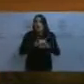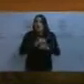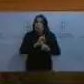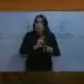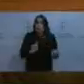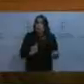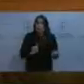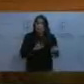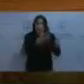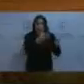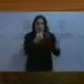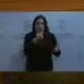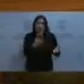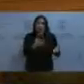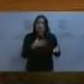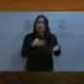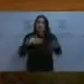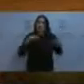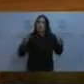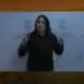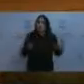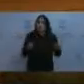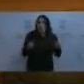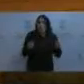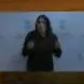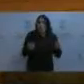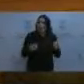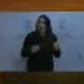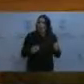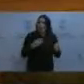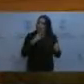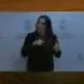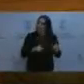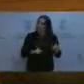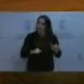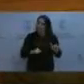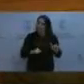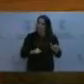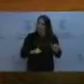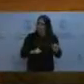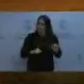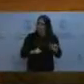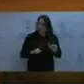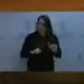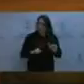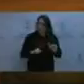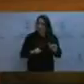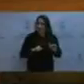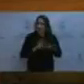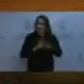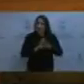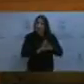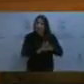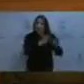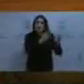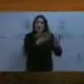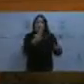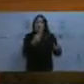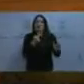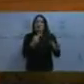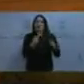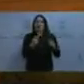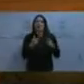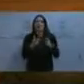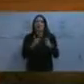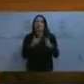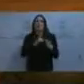que dicen ustedes, pues podía ser menor. Pero no les valía. Ustedes, luego hablaban de lo de la privada, de que se derivaba